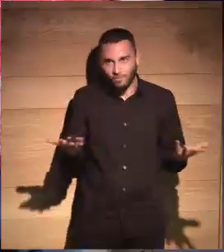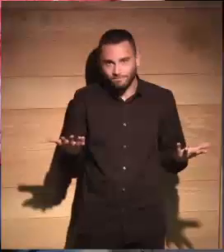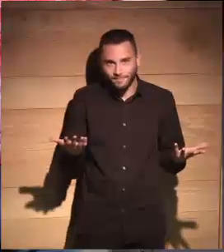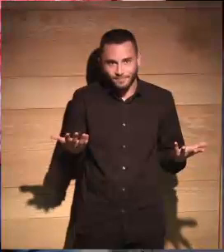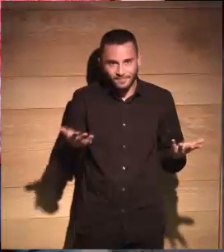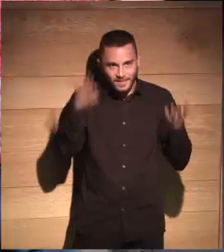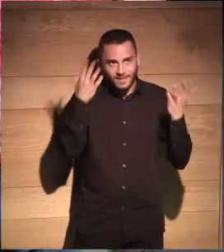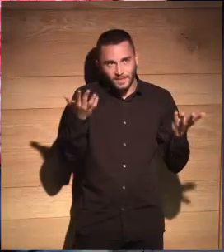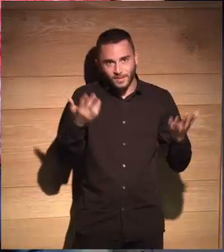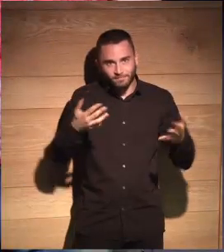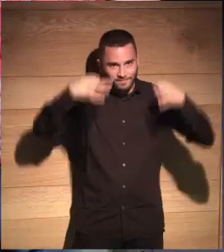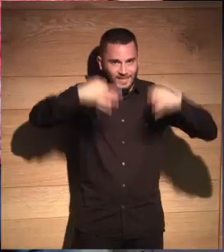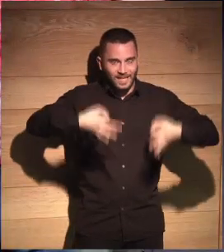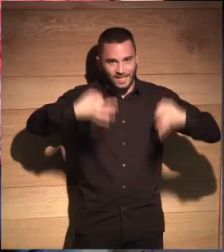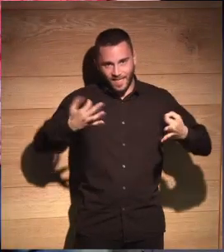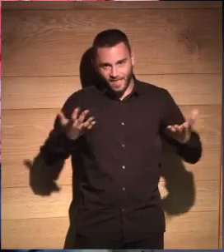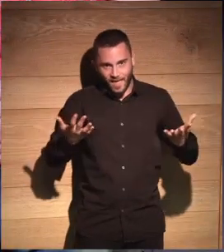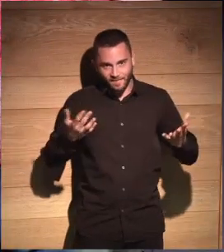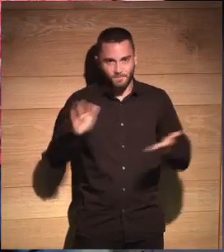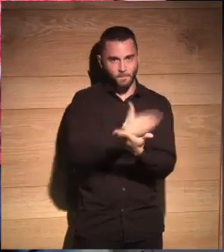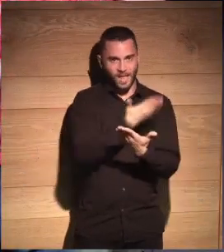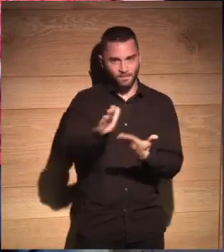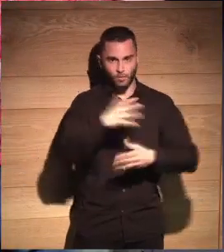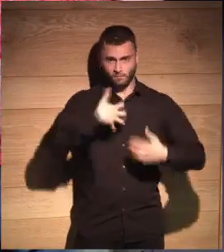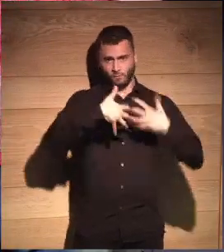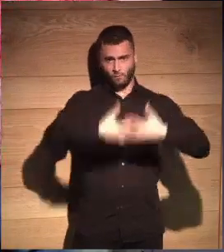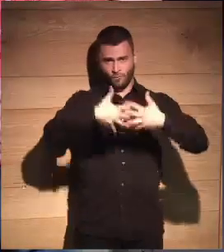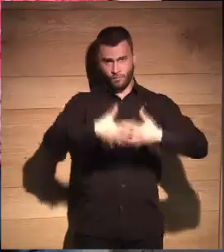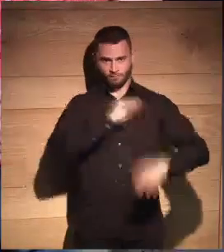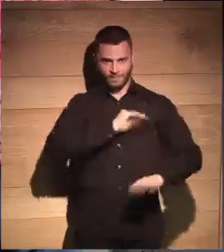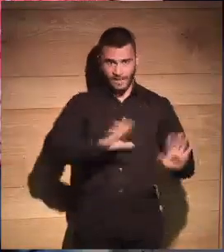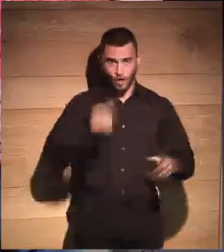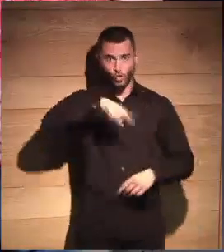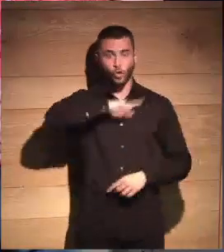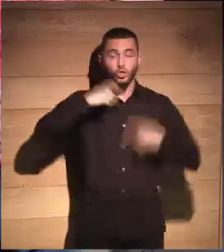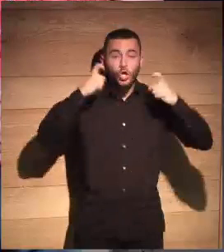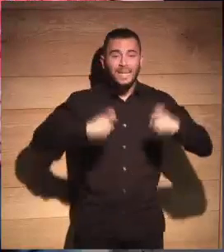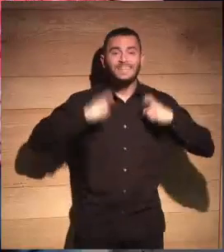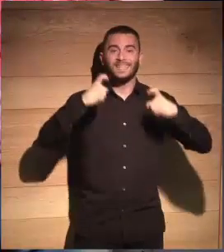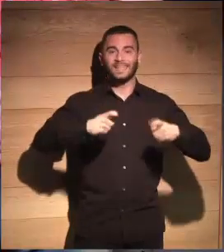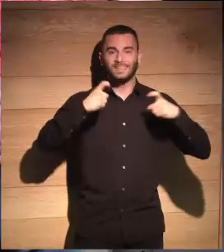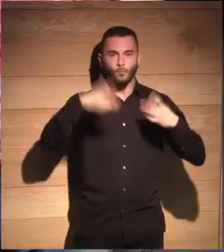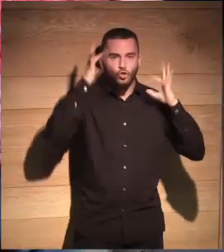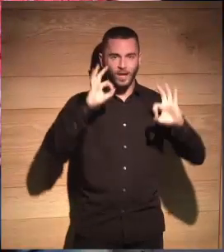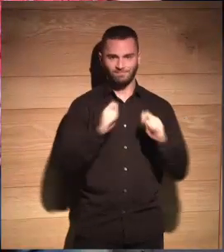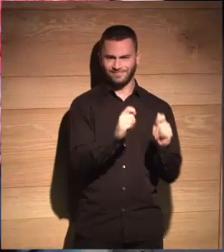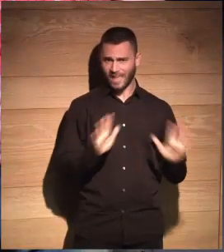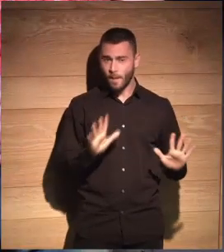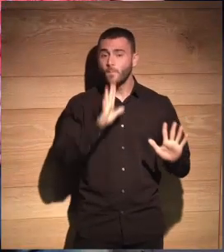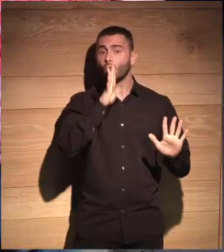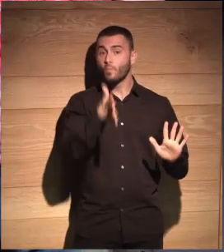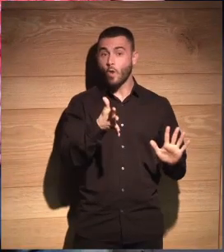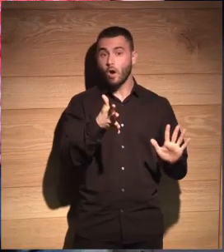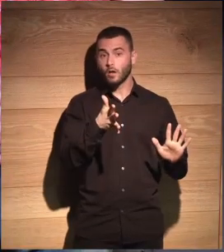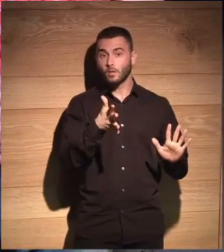En realidad es una cosa que funciona de manera metafórica. Y nosotros sí que intentamos darle una cierta coherencia, porque